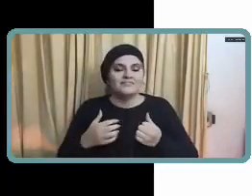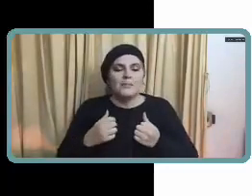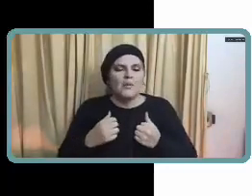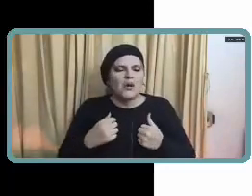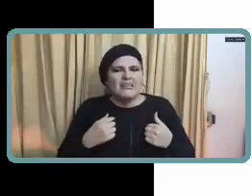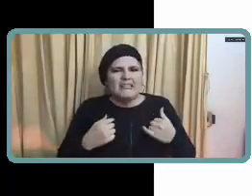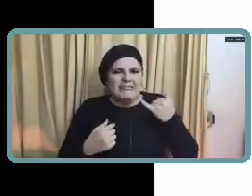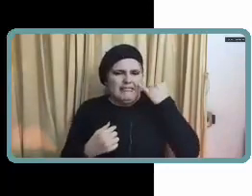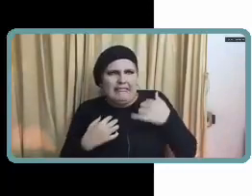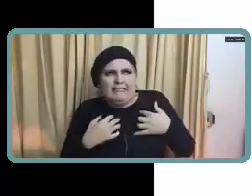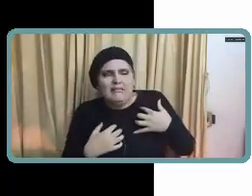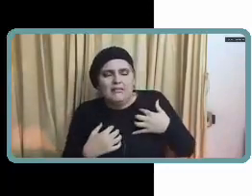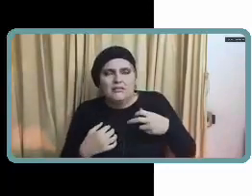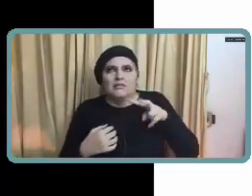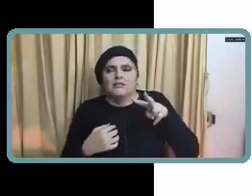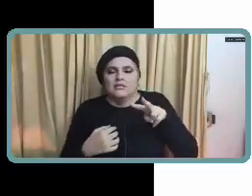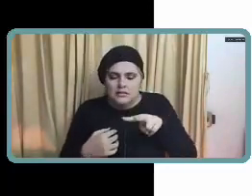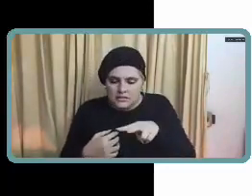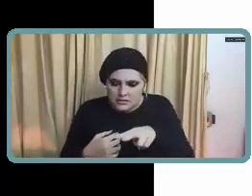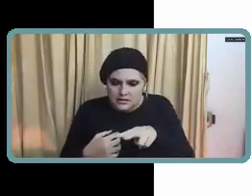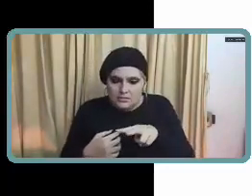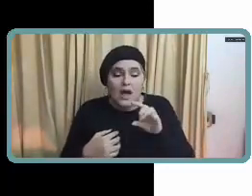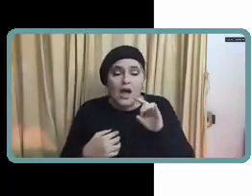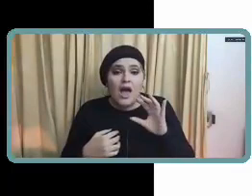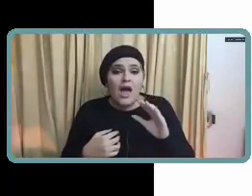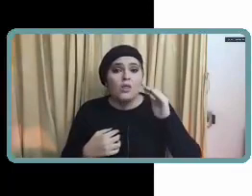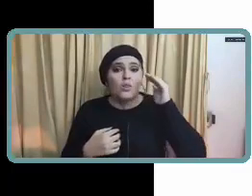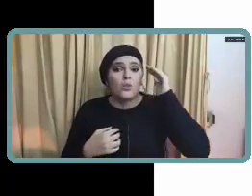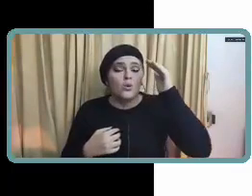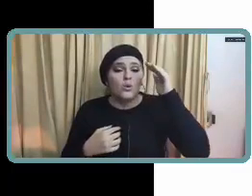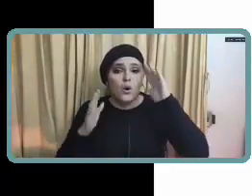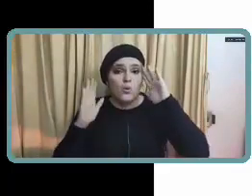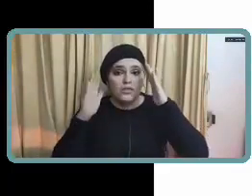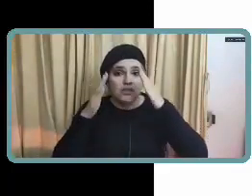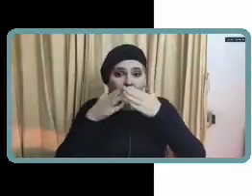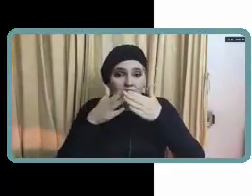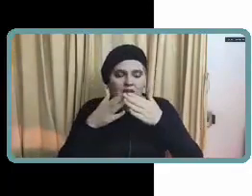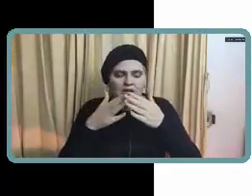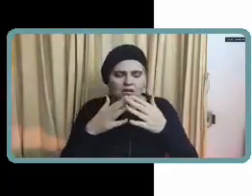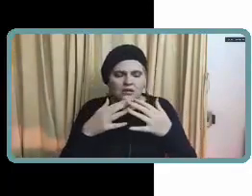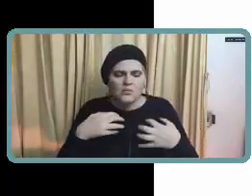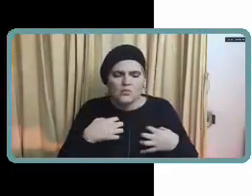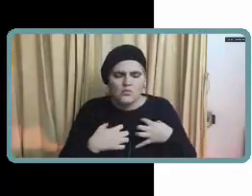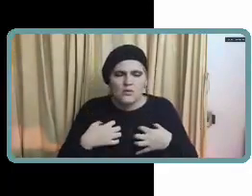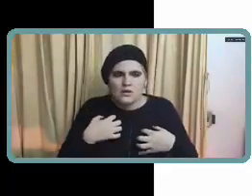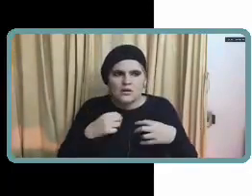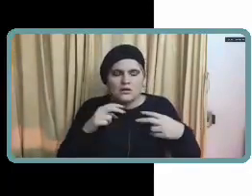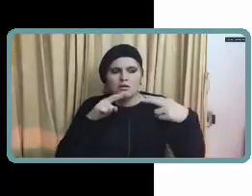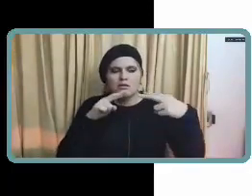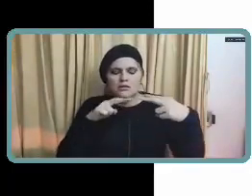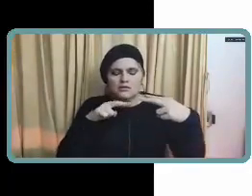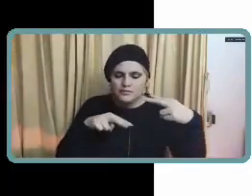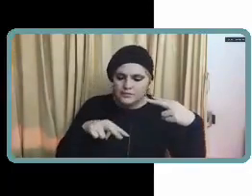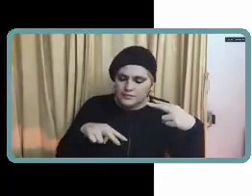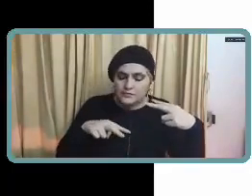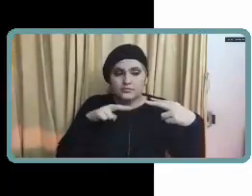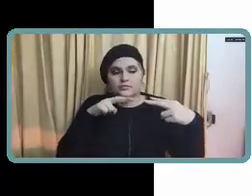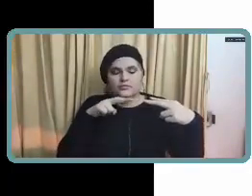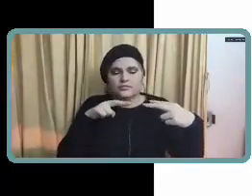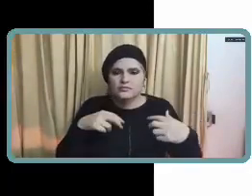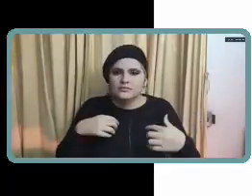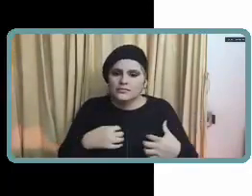como en muchos adultos autistas. Si un adulto autista tiene incomodidad de tener contacto visual, de mirar ojo a ojo, respeto de